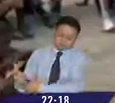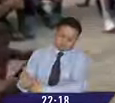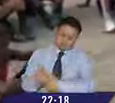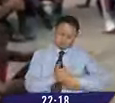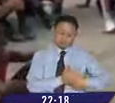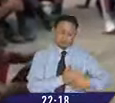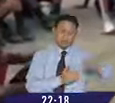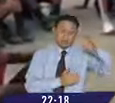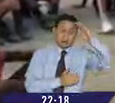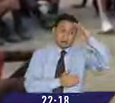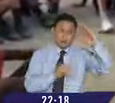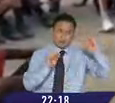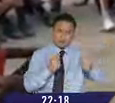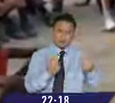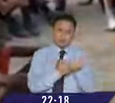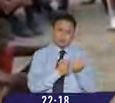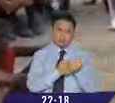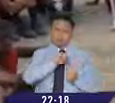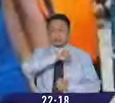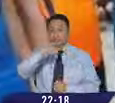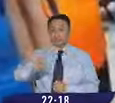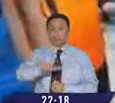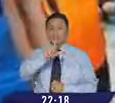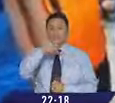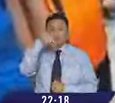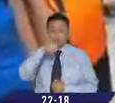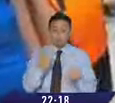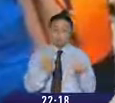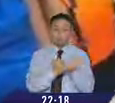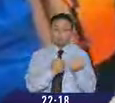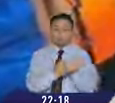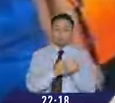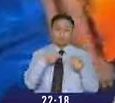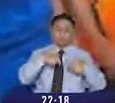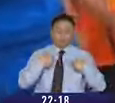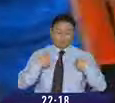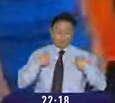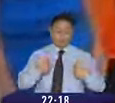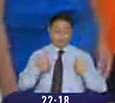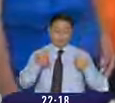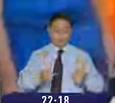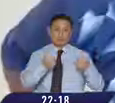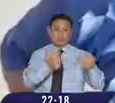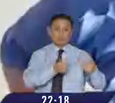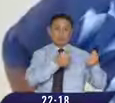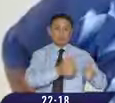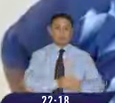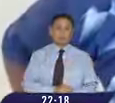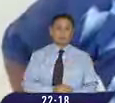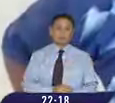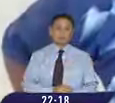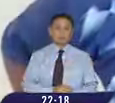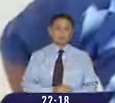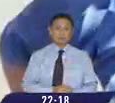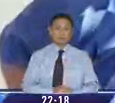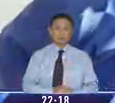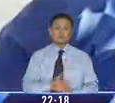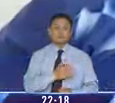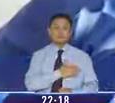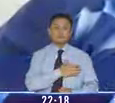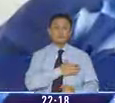a la Policía Nacional, que en julio de este año también se sumó y apoyó con implementos deportivos. Por medio de unos familiares que